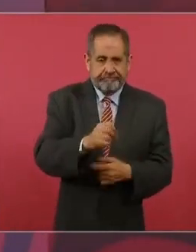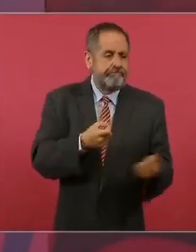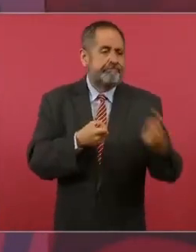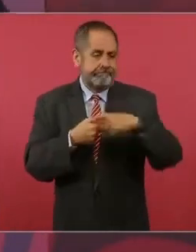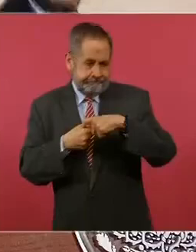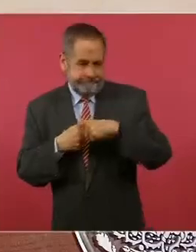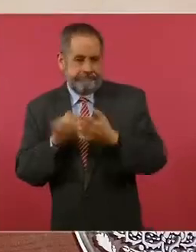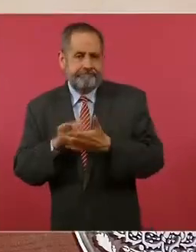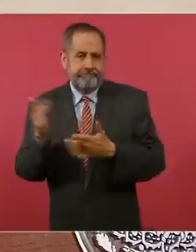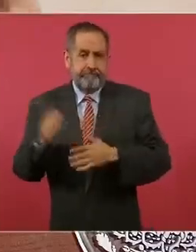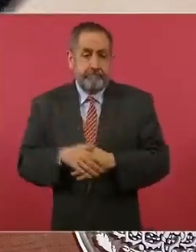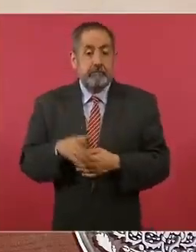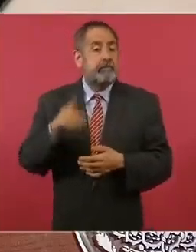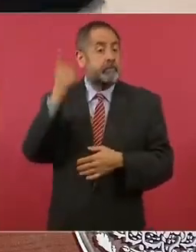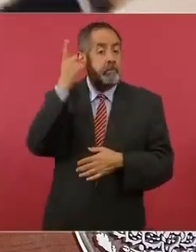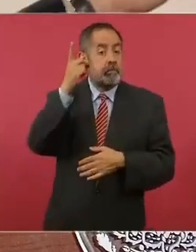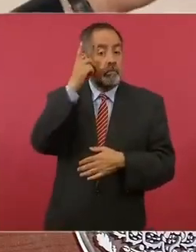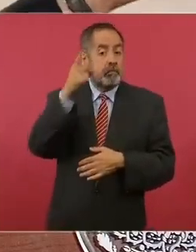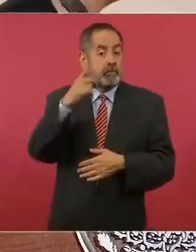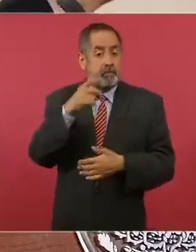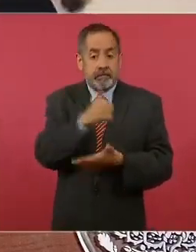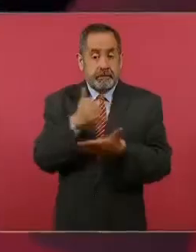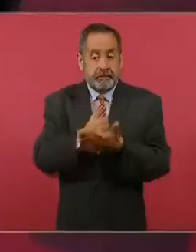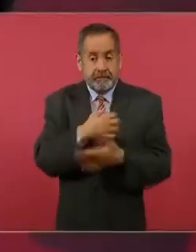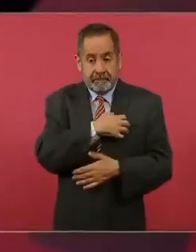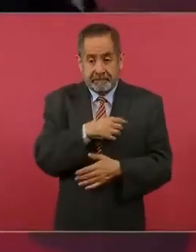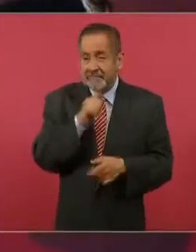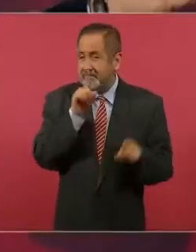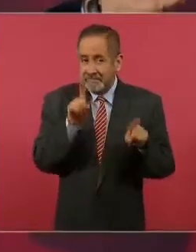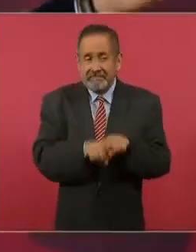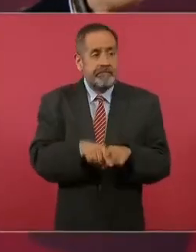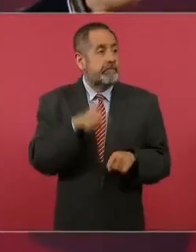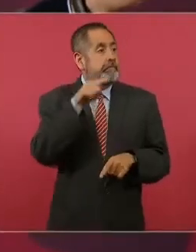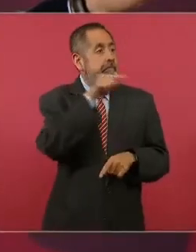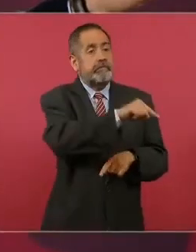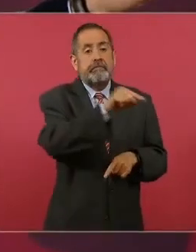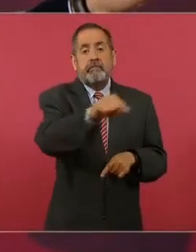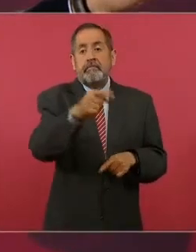En Durango capital lo mismo, hospitales.